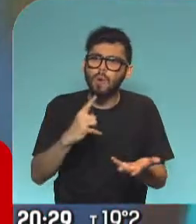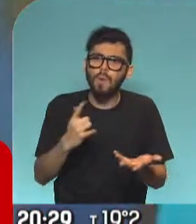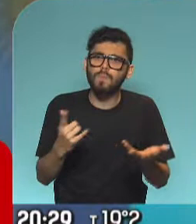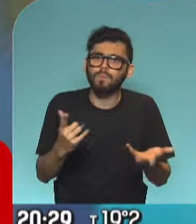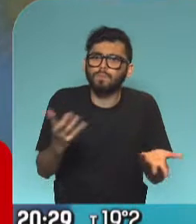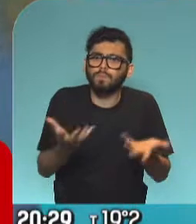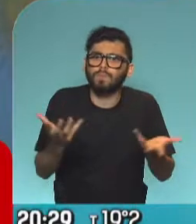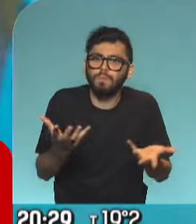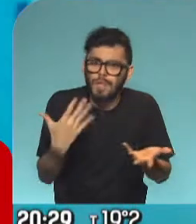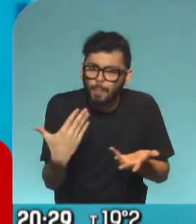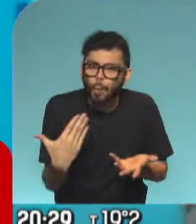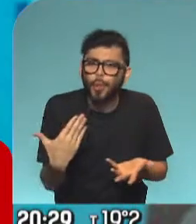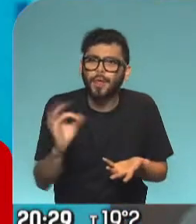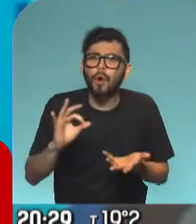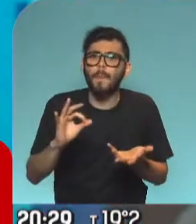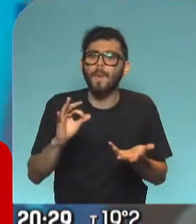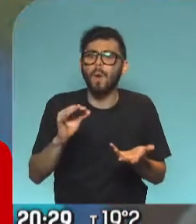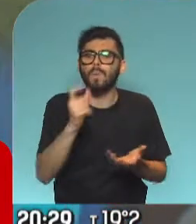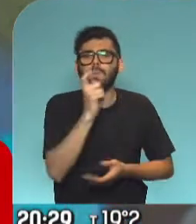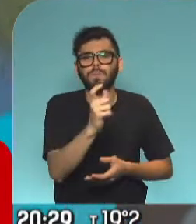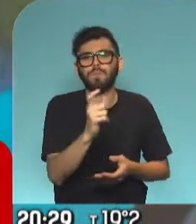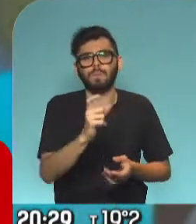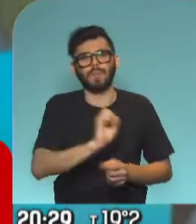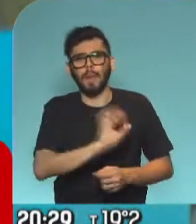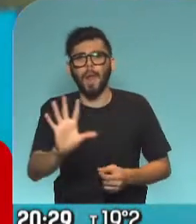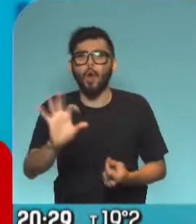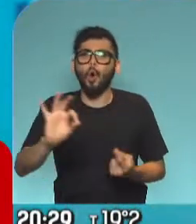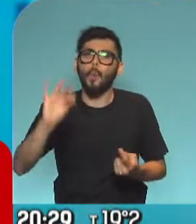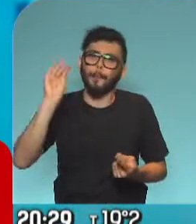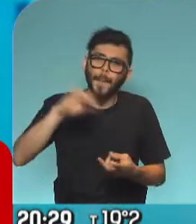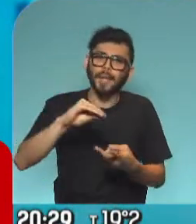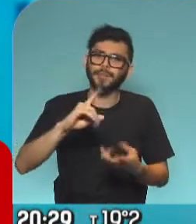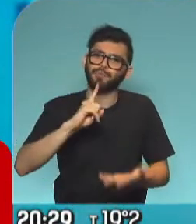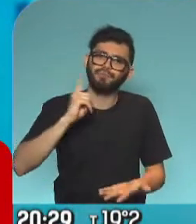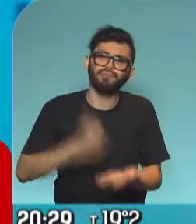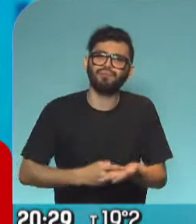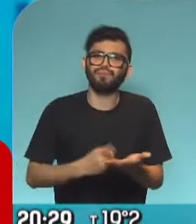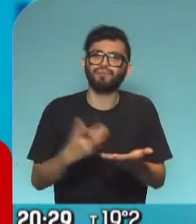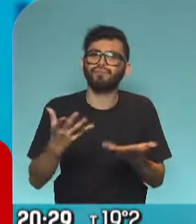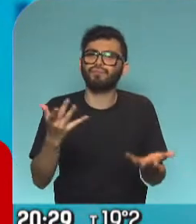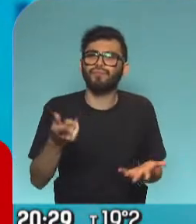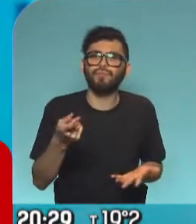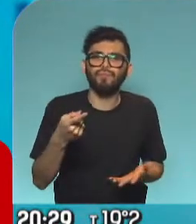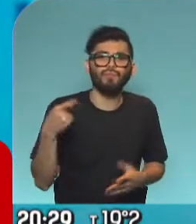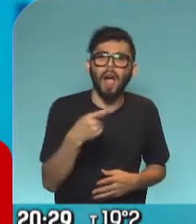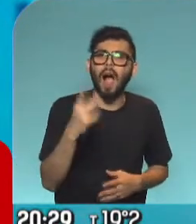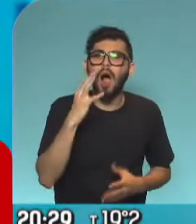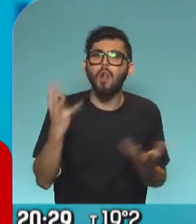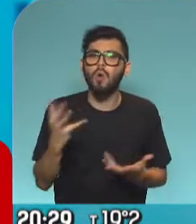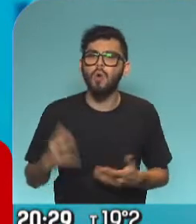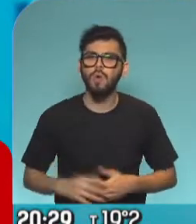un repudio más generalizado o avanzar con acciones frente al rol que tuvo el diario hoy el diario clarín en la